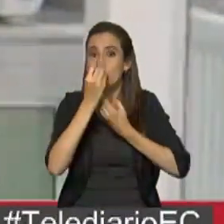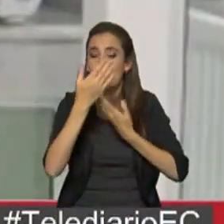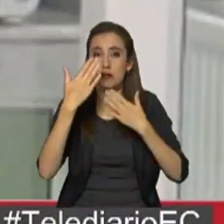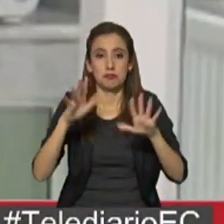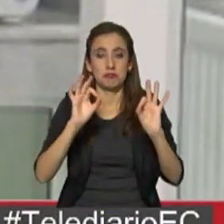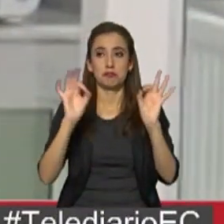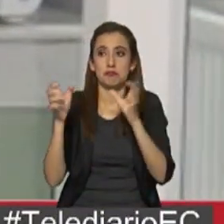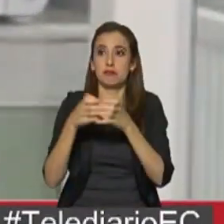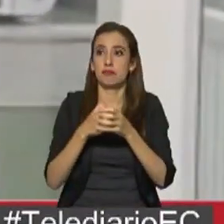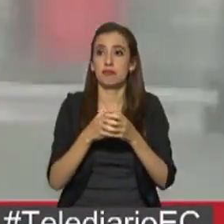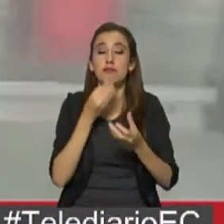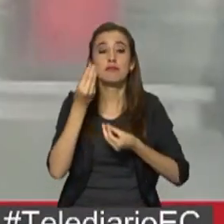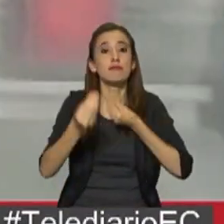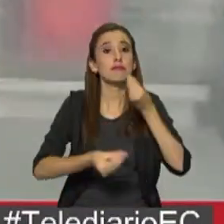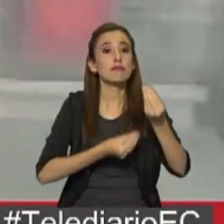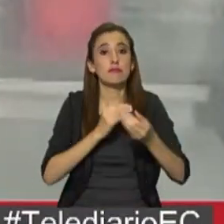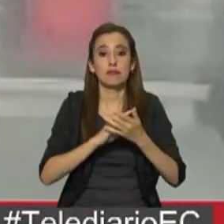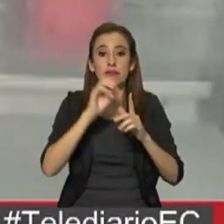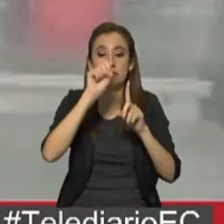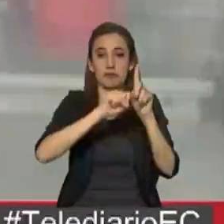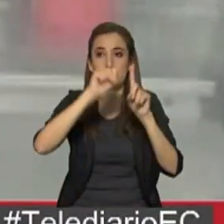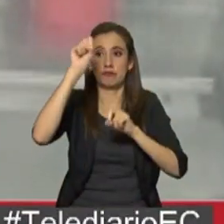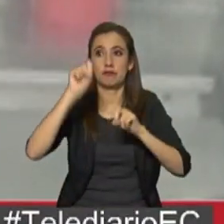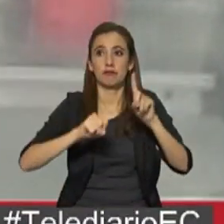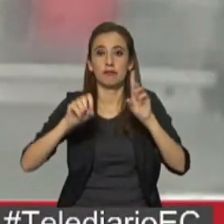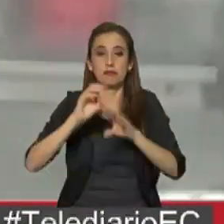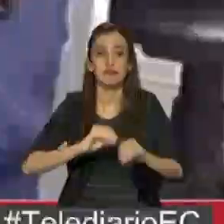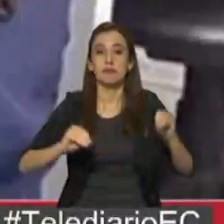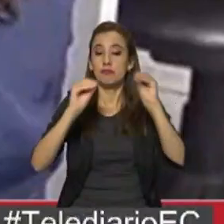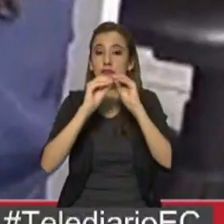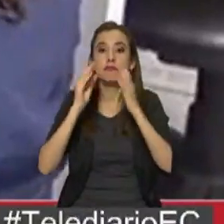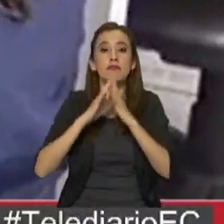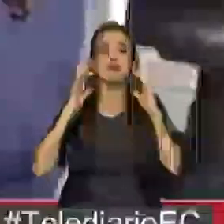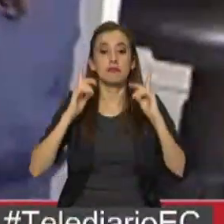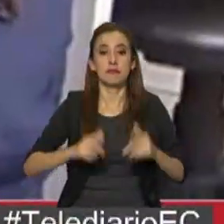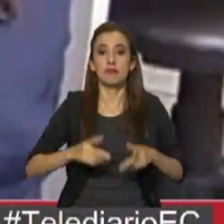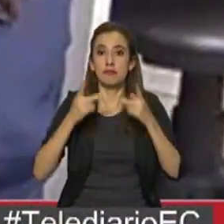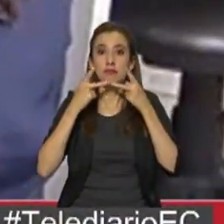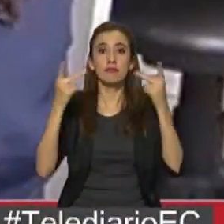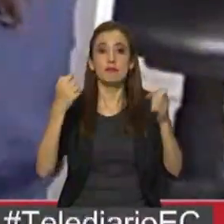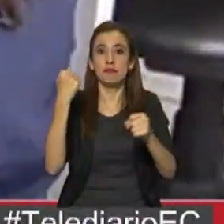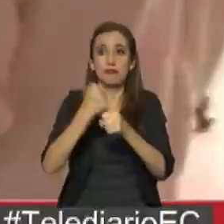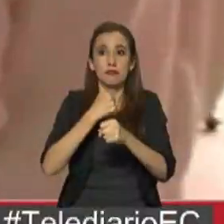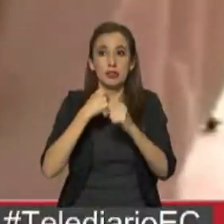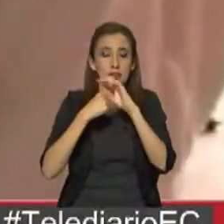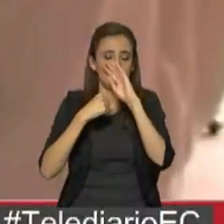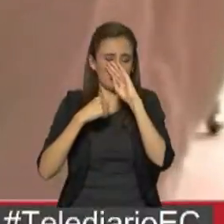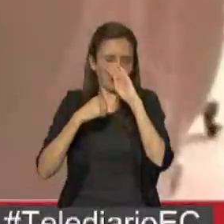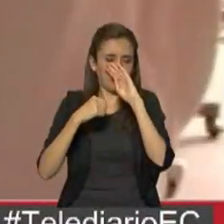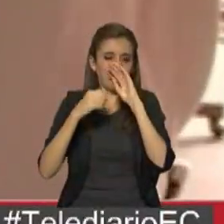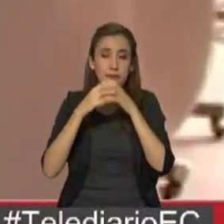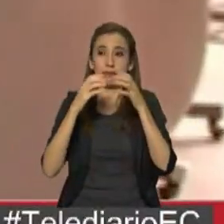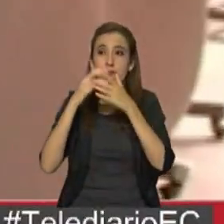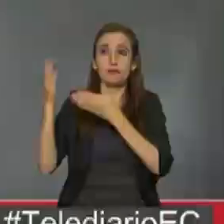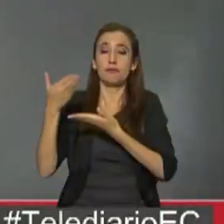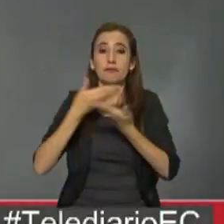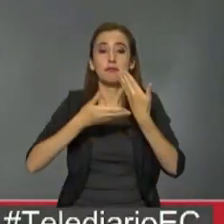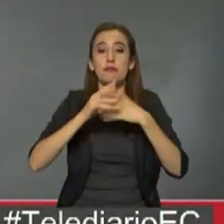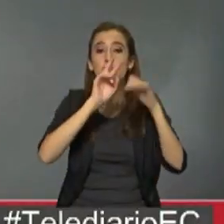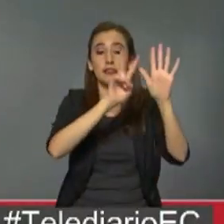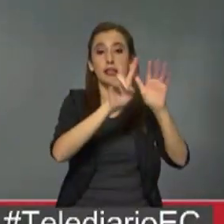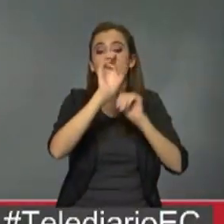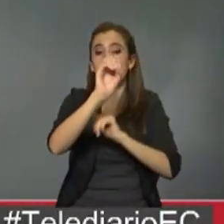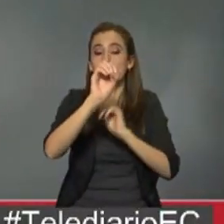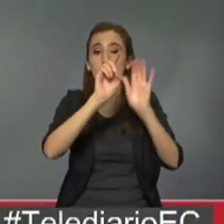detalló que en el sistema público existen 68 mil personas trabajando y ante esta emergencia sanitaria se crearon